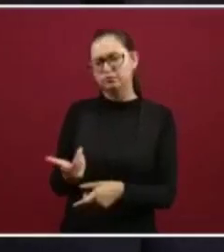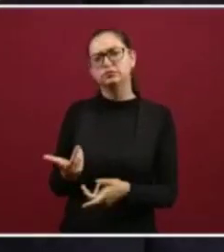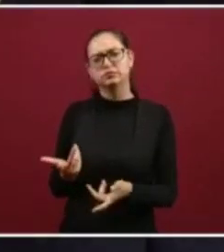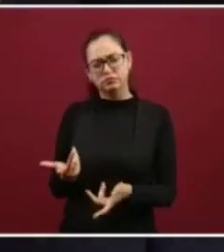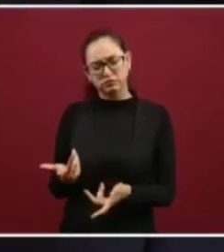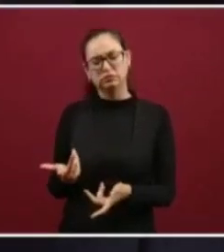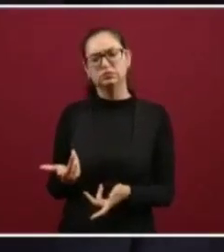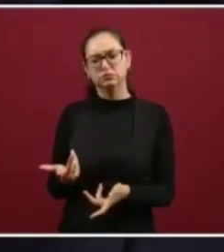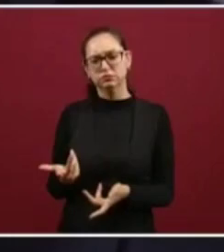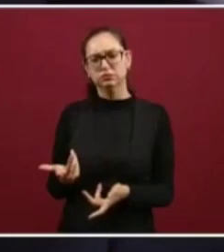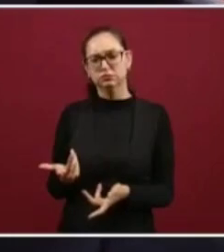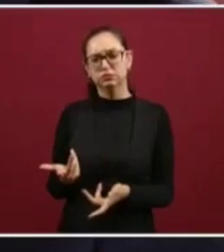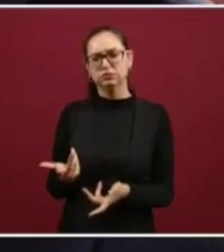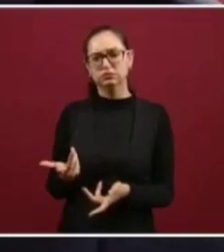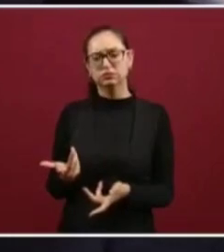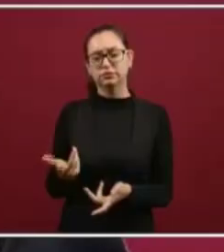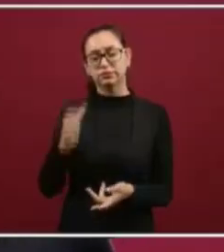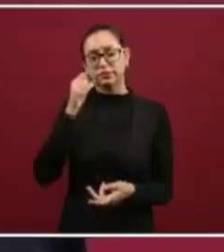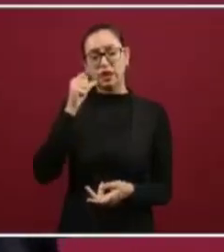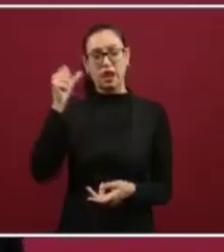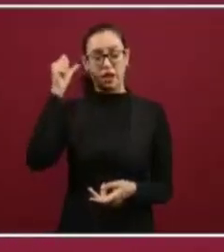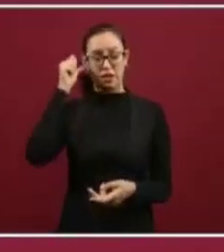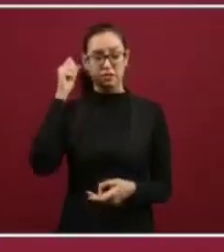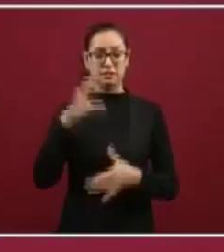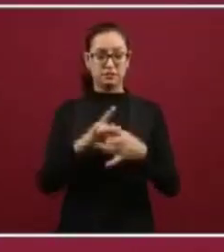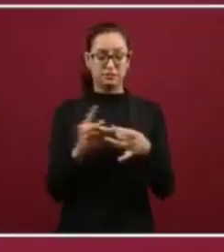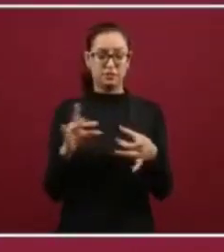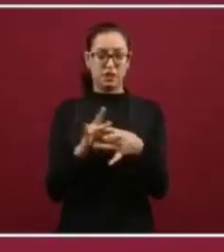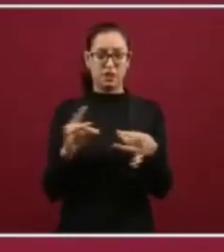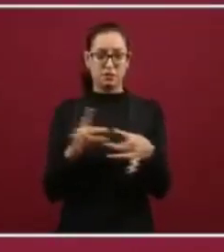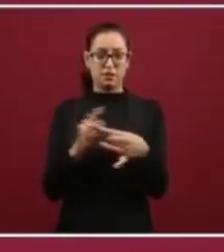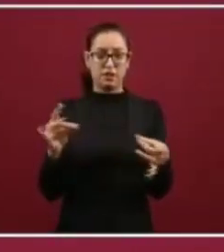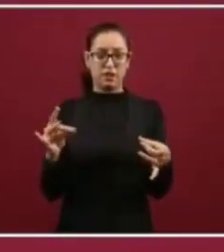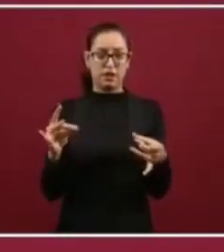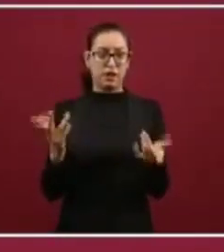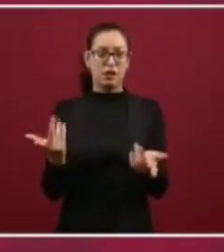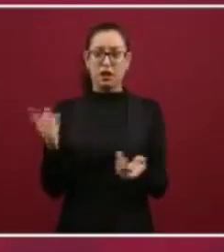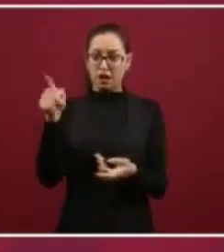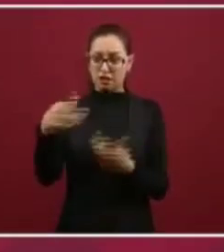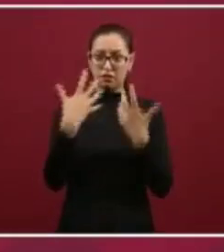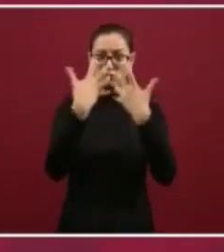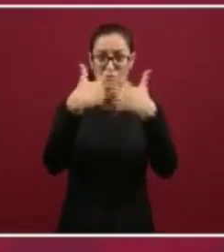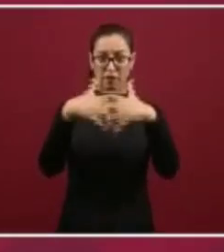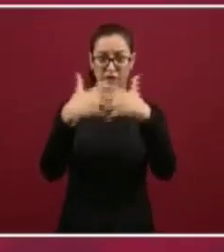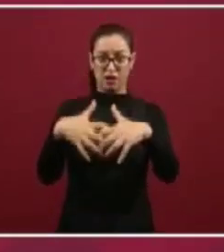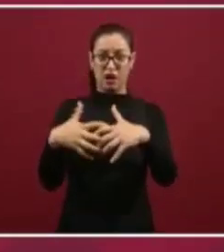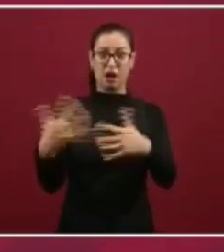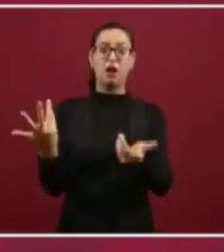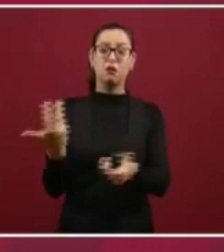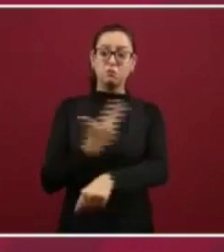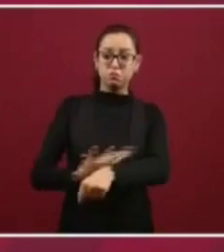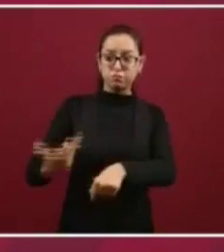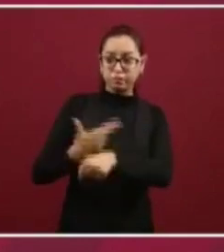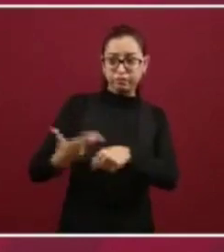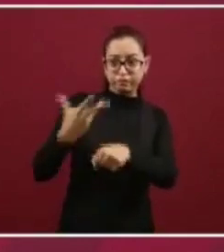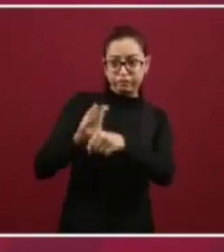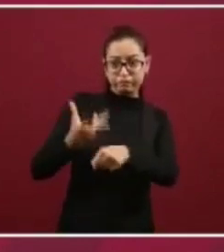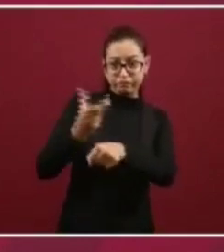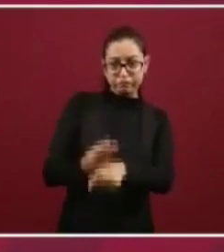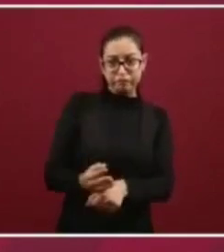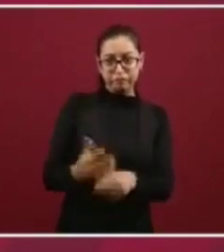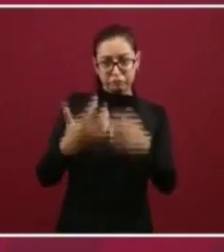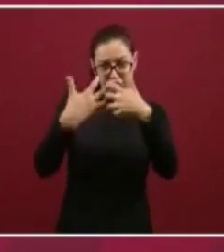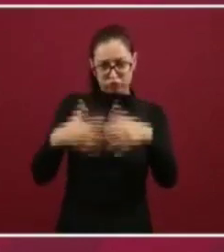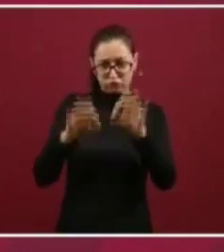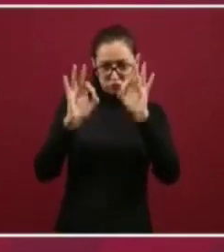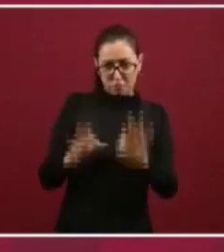y les comentaba ayer que para poder rehabilitar las plantas, porque en general